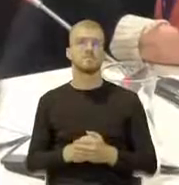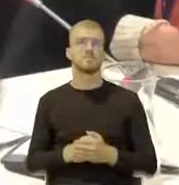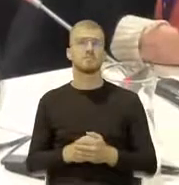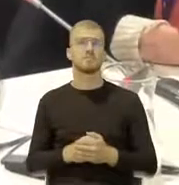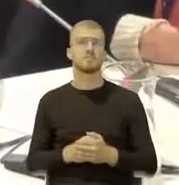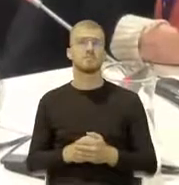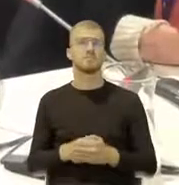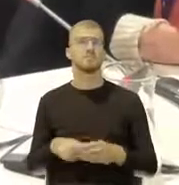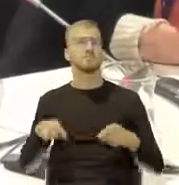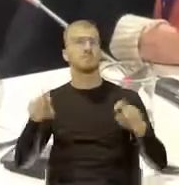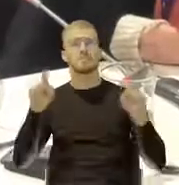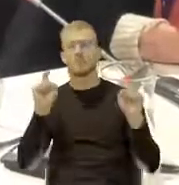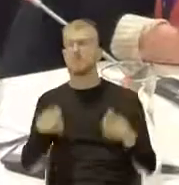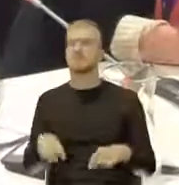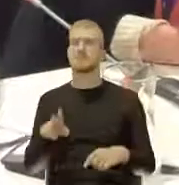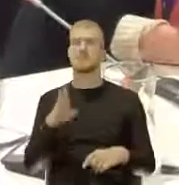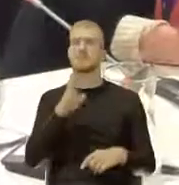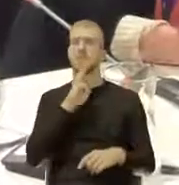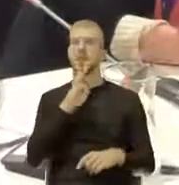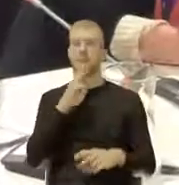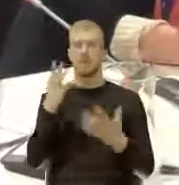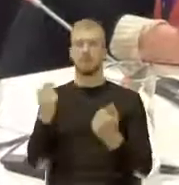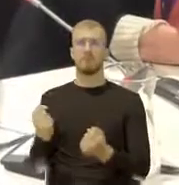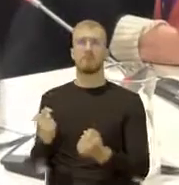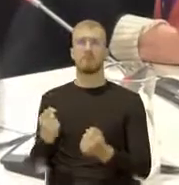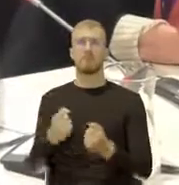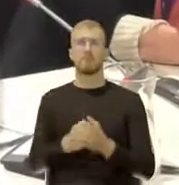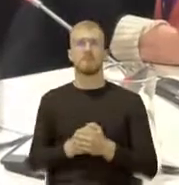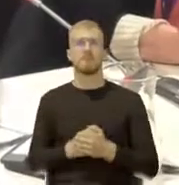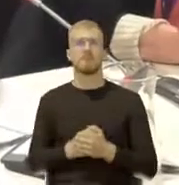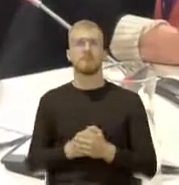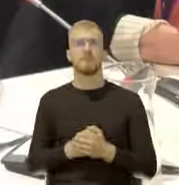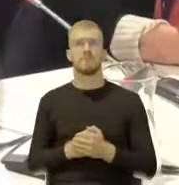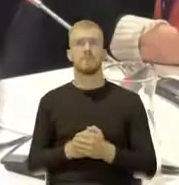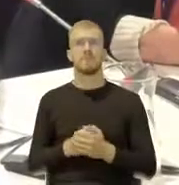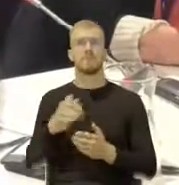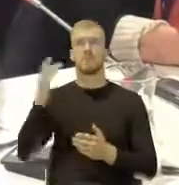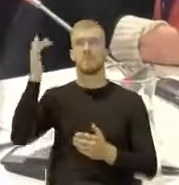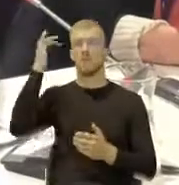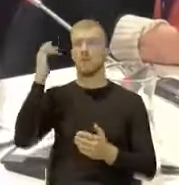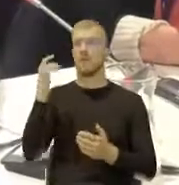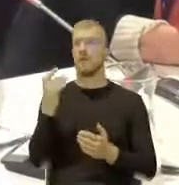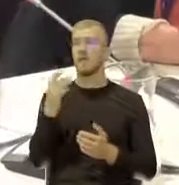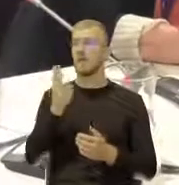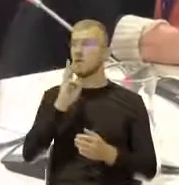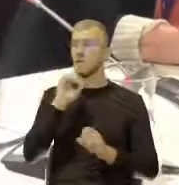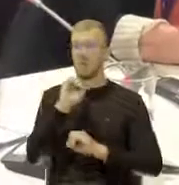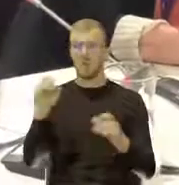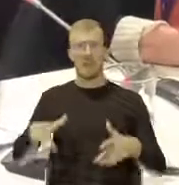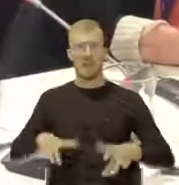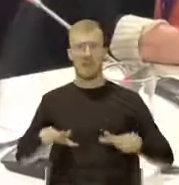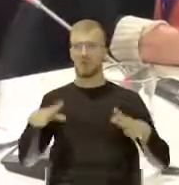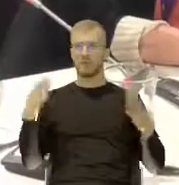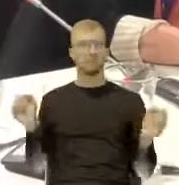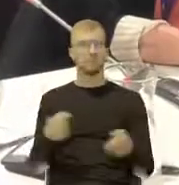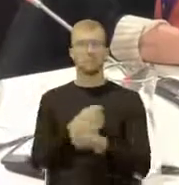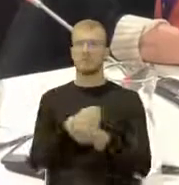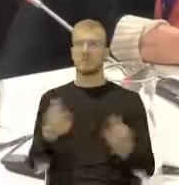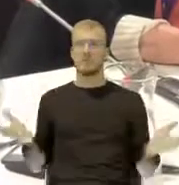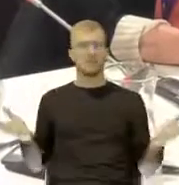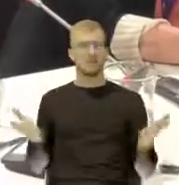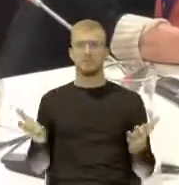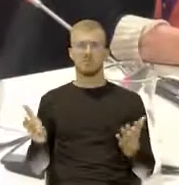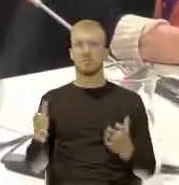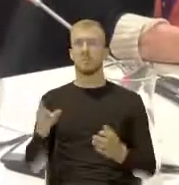esas verdaderas dinámicas de crecimiento o de decrecimiento en algunos casos. El